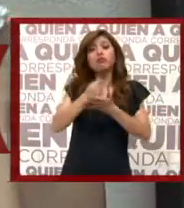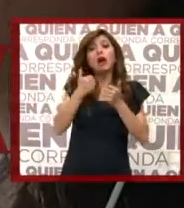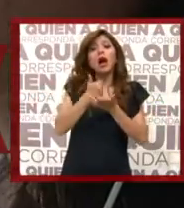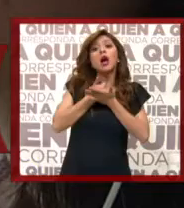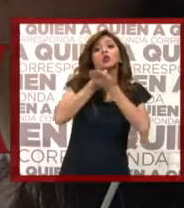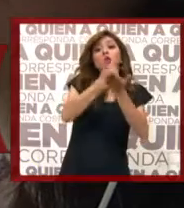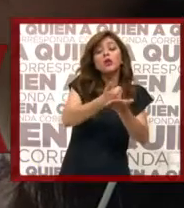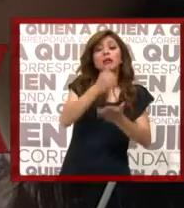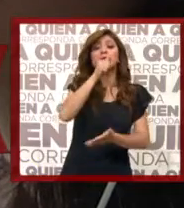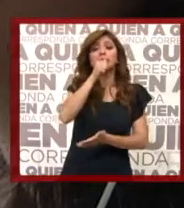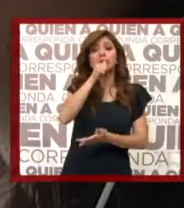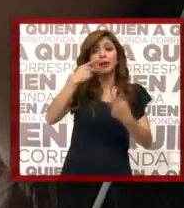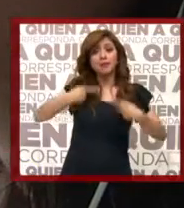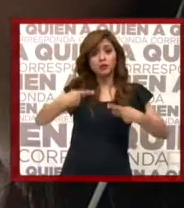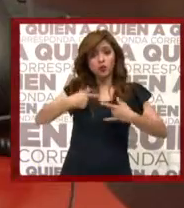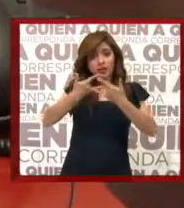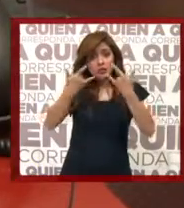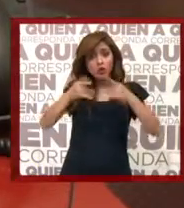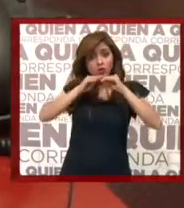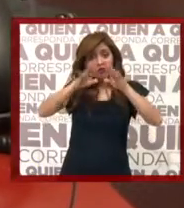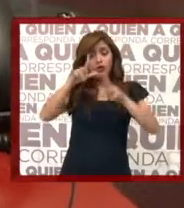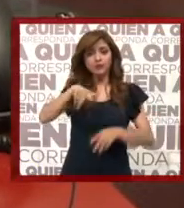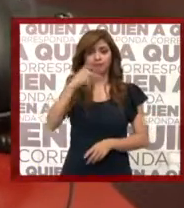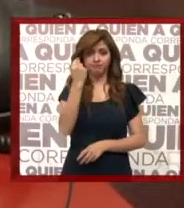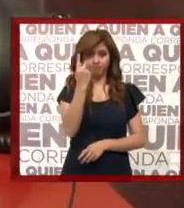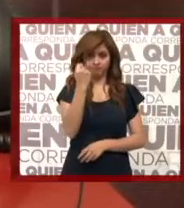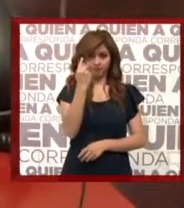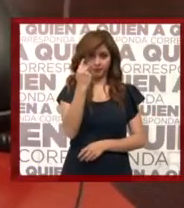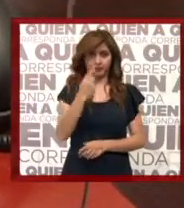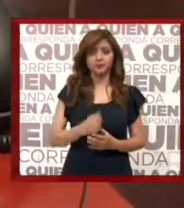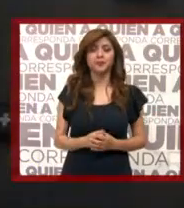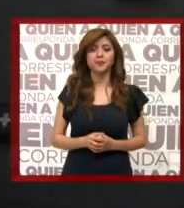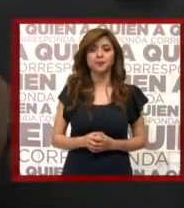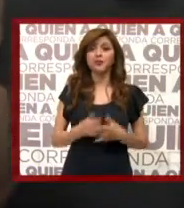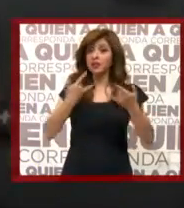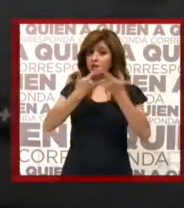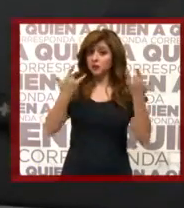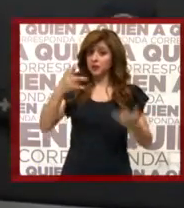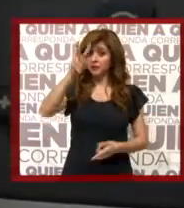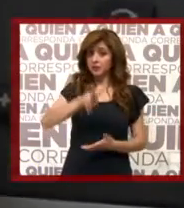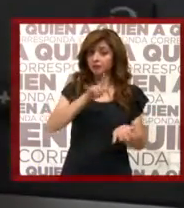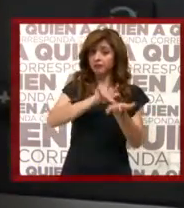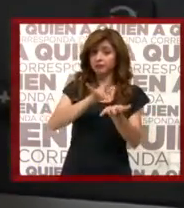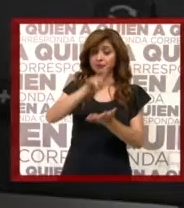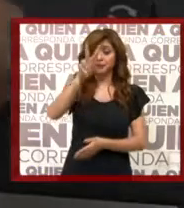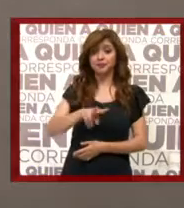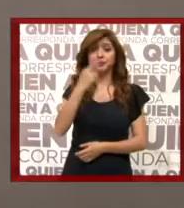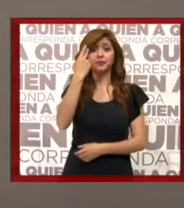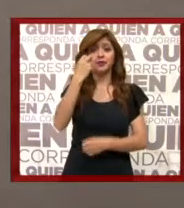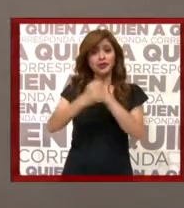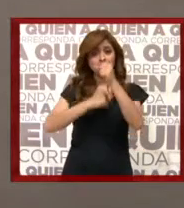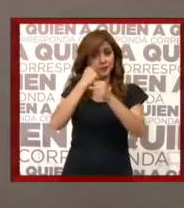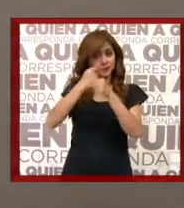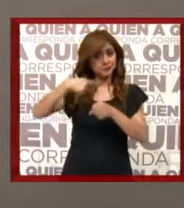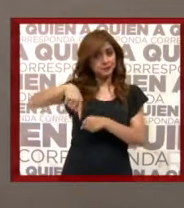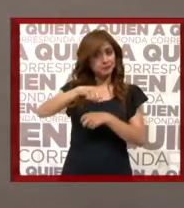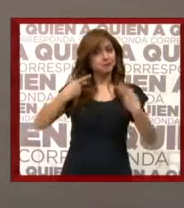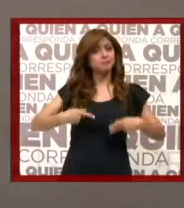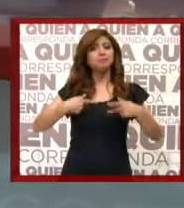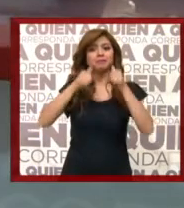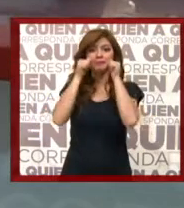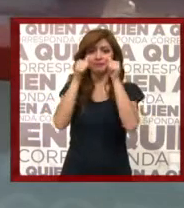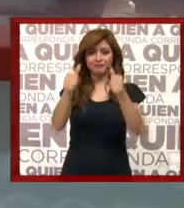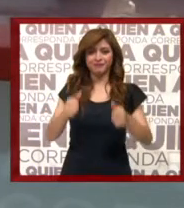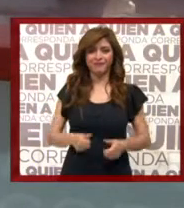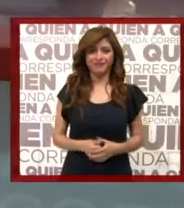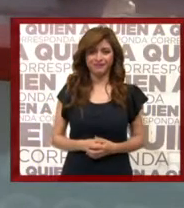corresponda, sin que su historia se conozca antes en la pantalla de su televisión. Historias reales, soluciones reales. 25 años